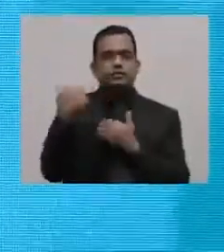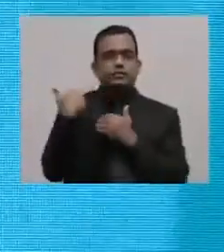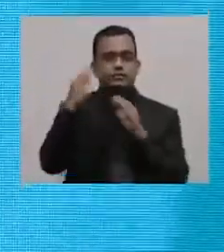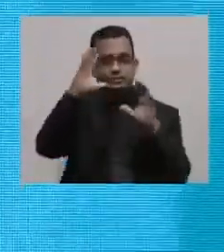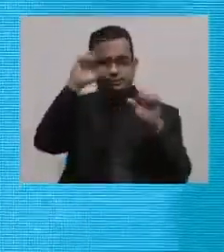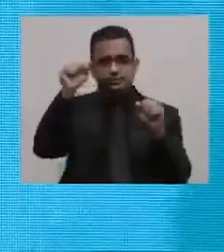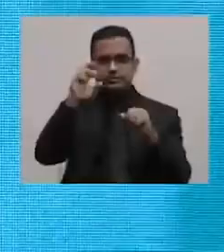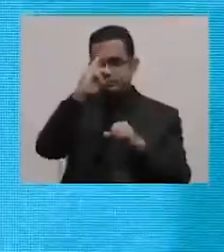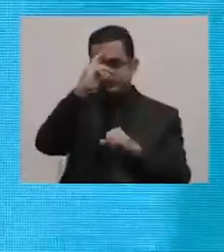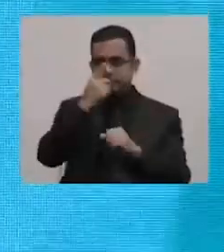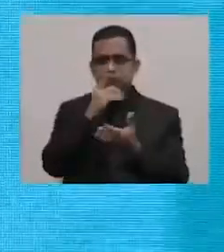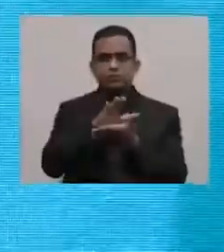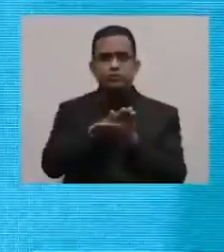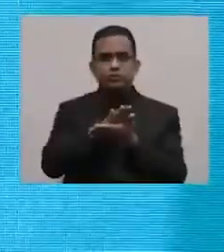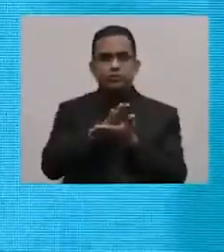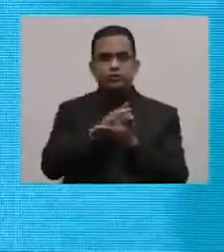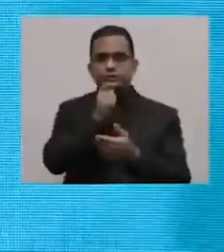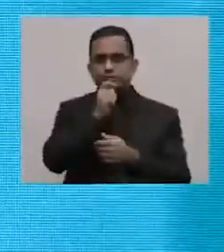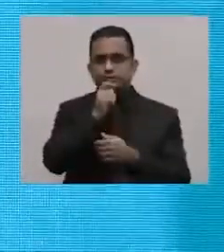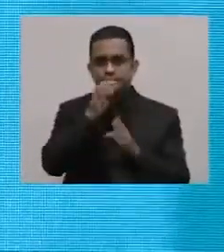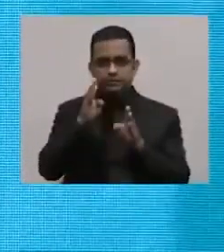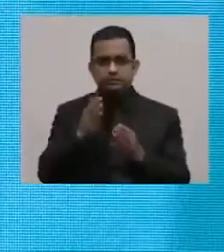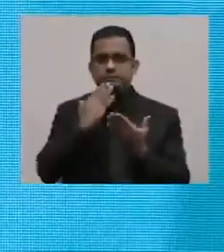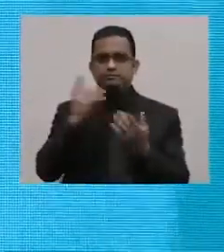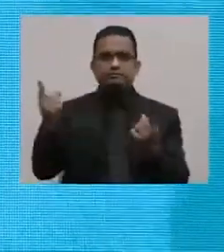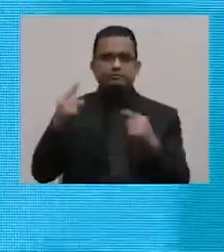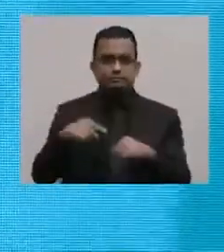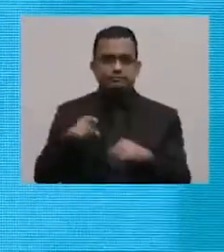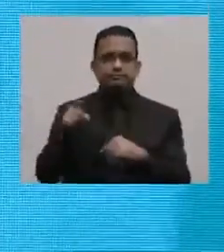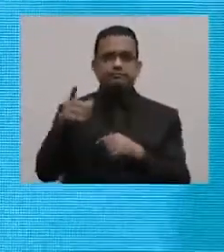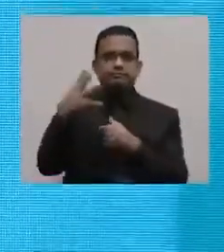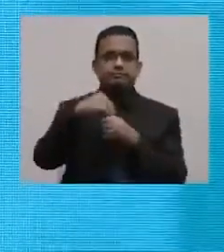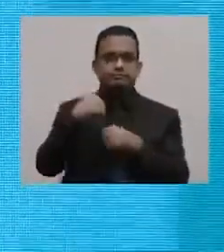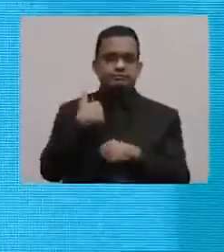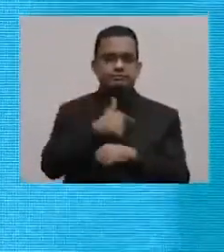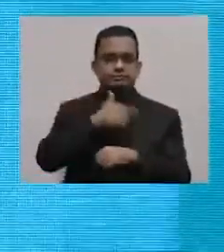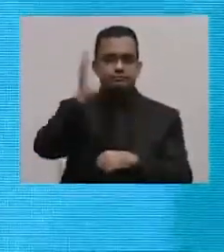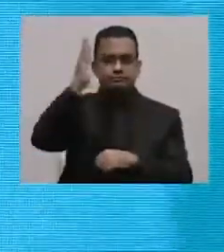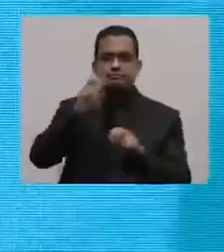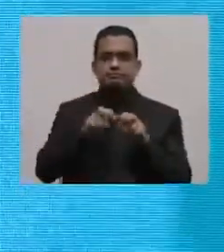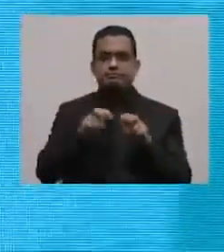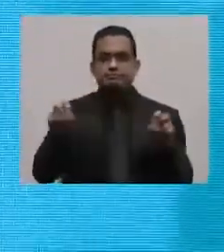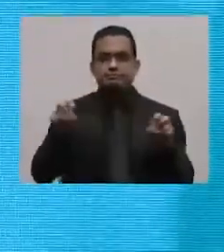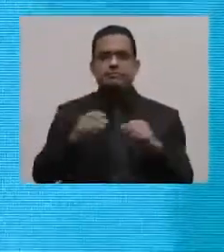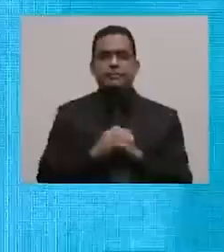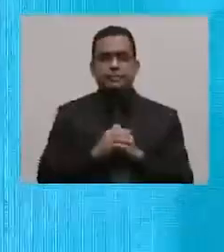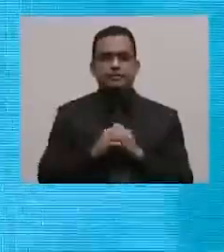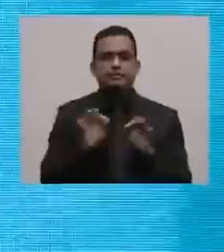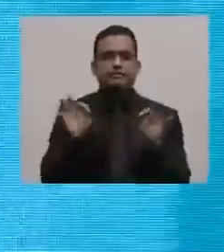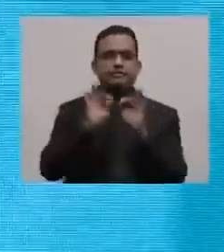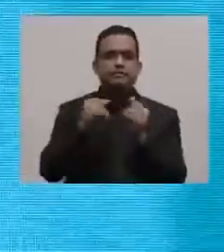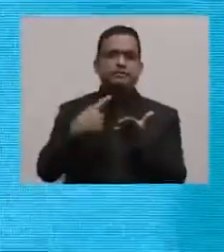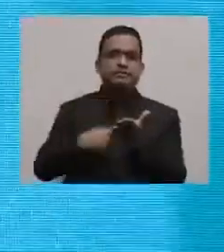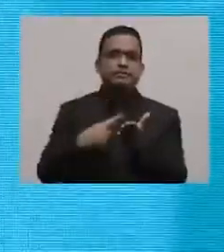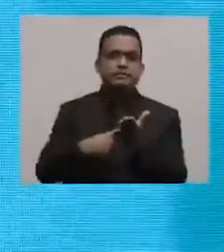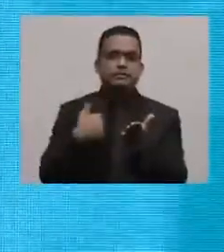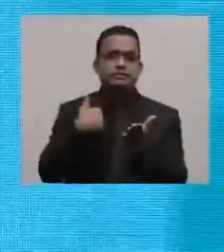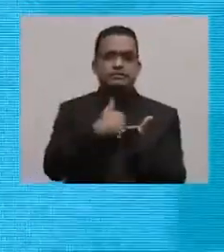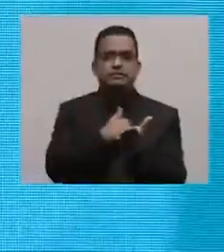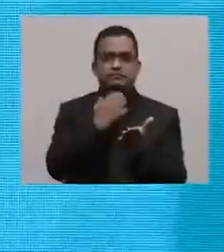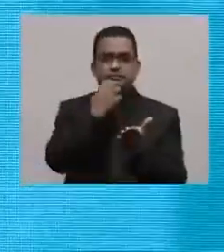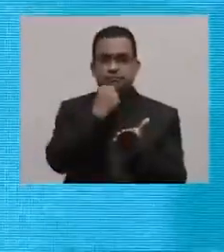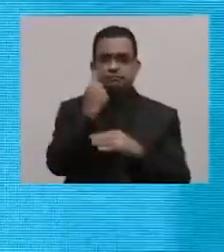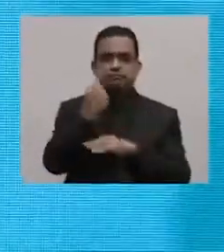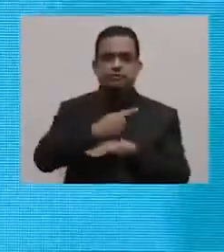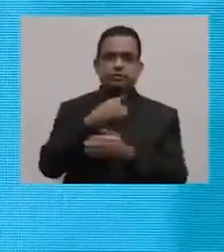Periodistas. Gracias, don Aurelio, por acompañarnos y por ser parte de esta actividad importante para nuestra institución,